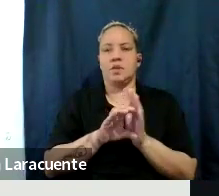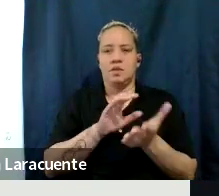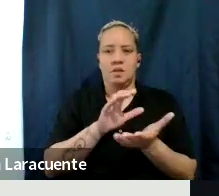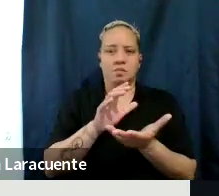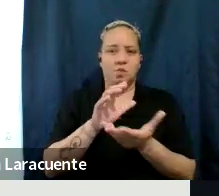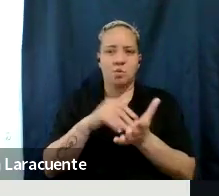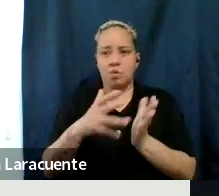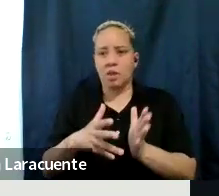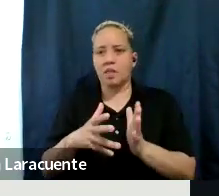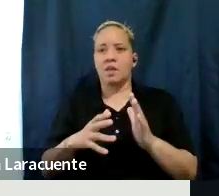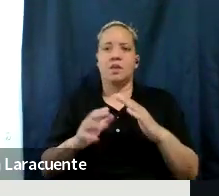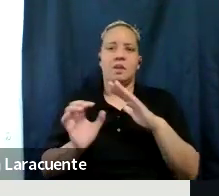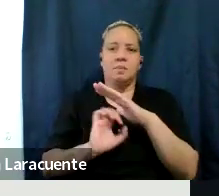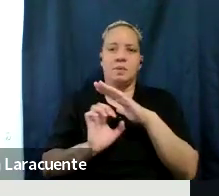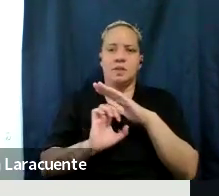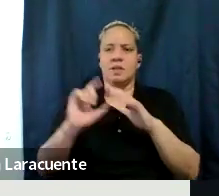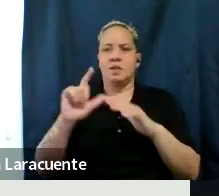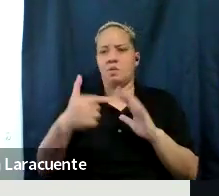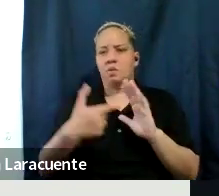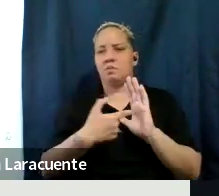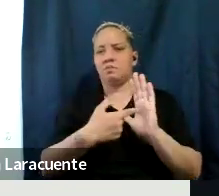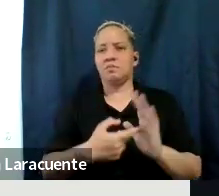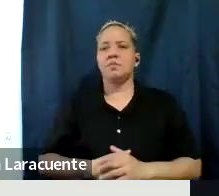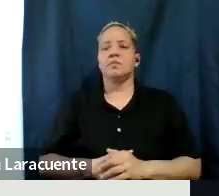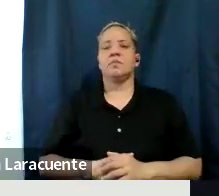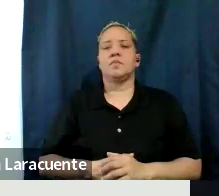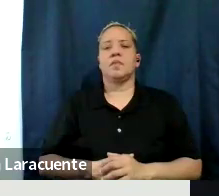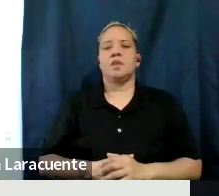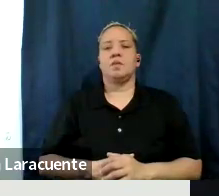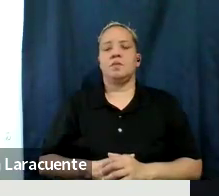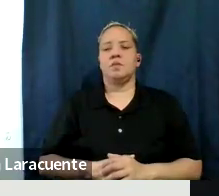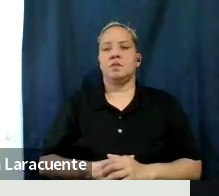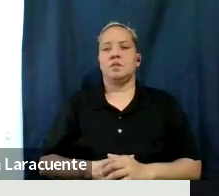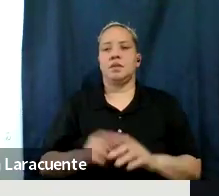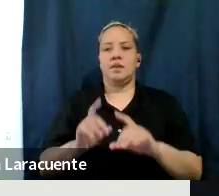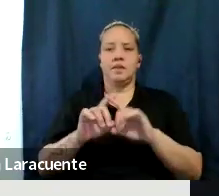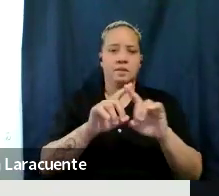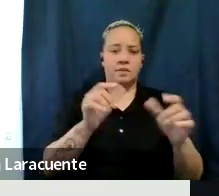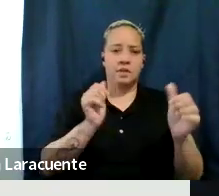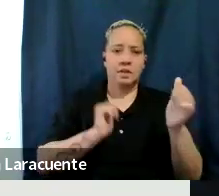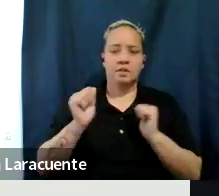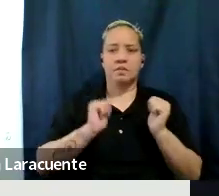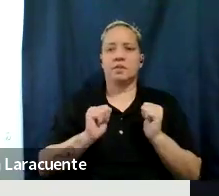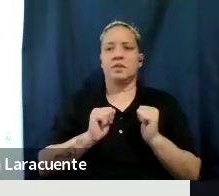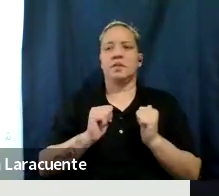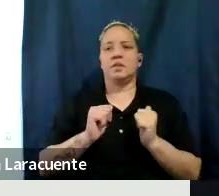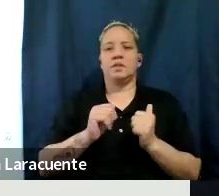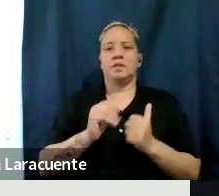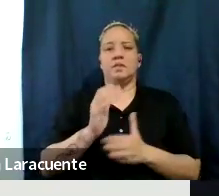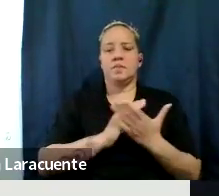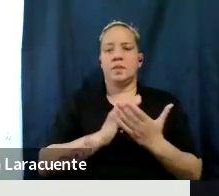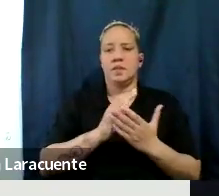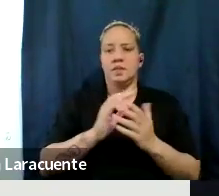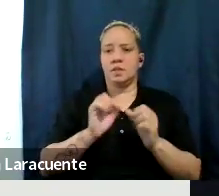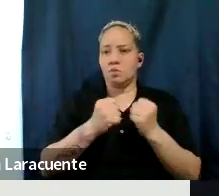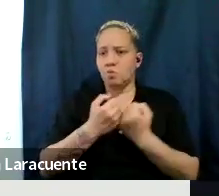primaria que luego les voy a mostrar. Va a acabar implicado en distintas actividades de carácter social, va a